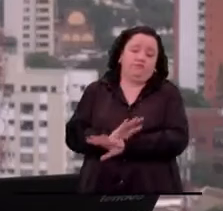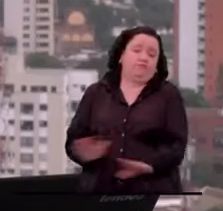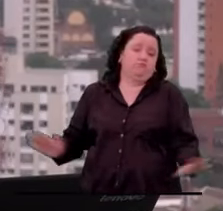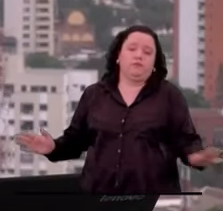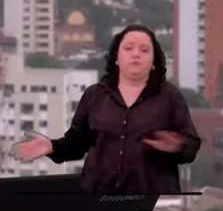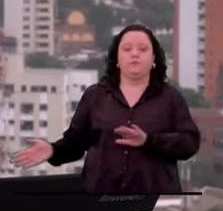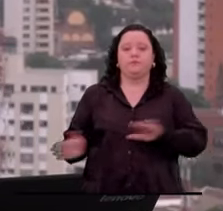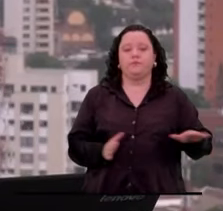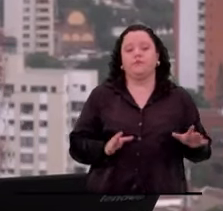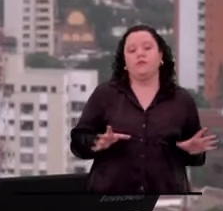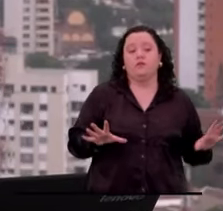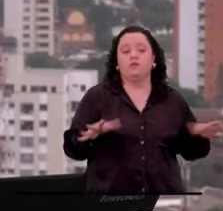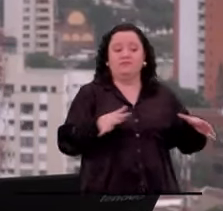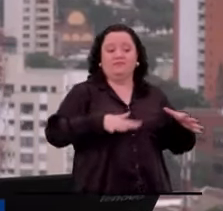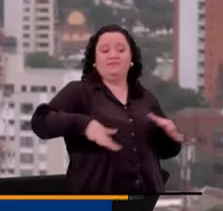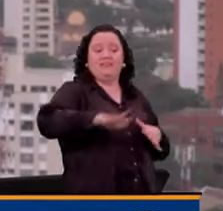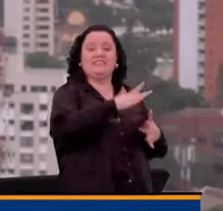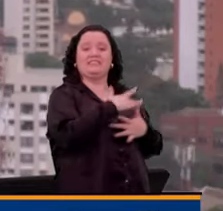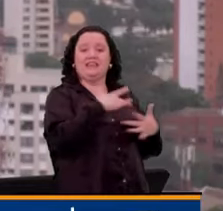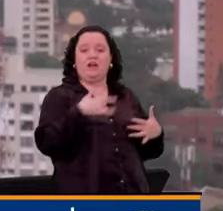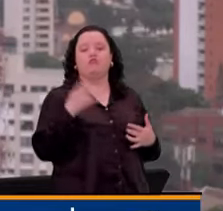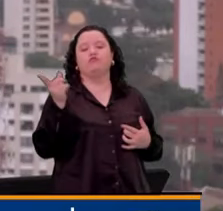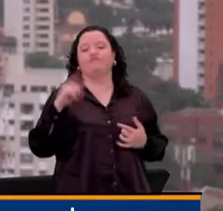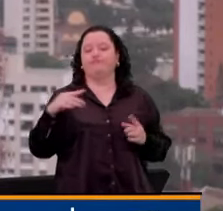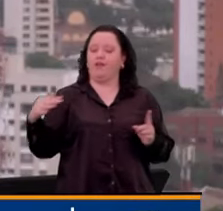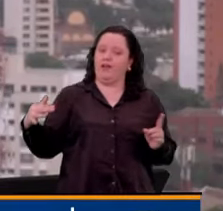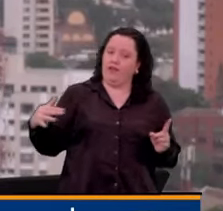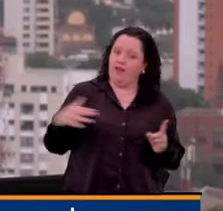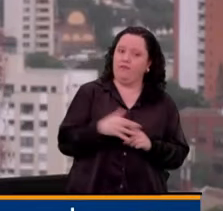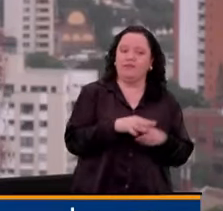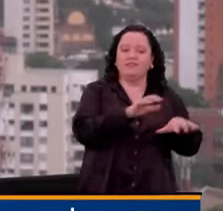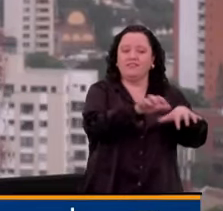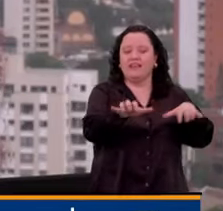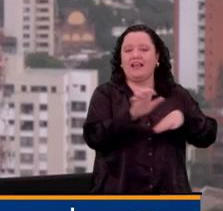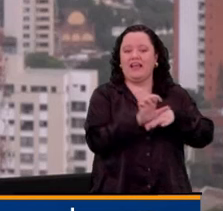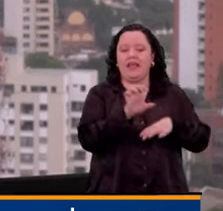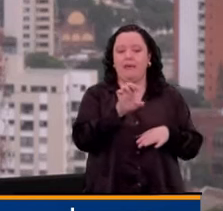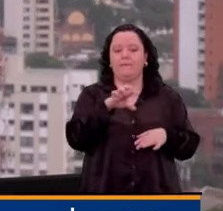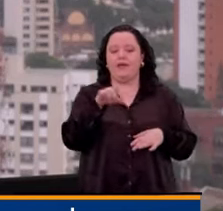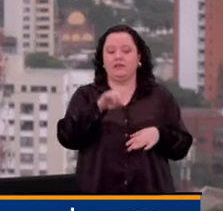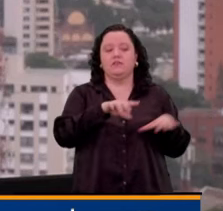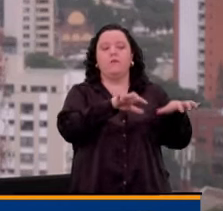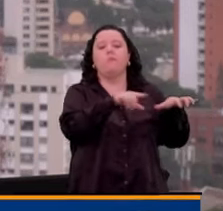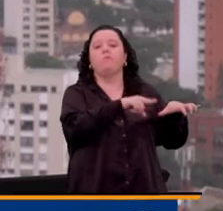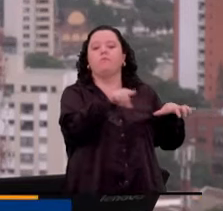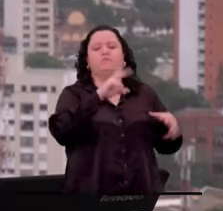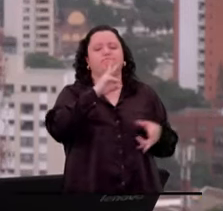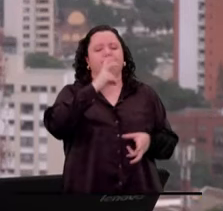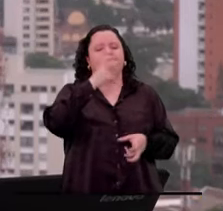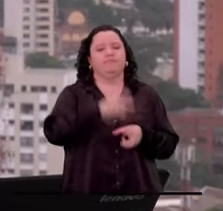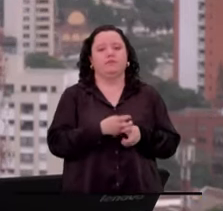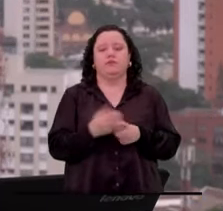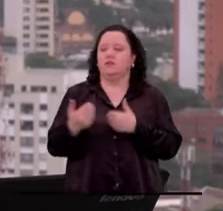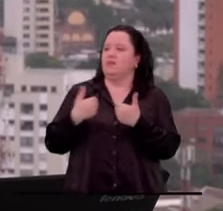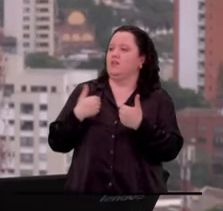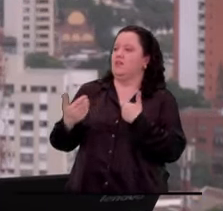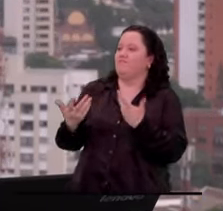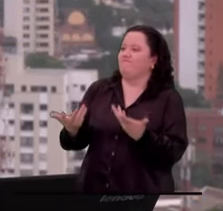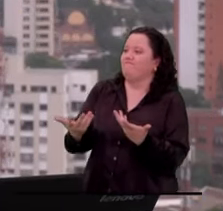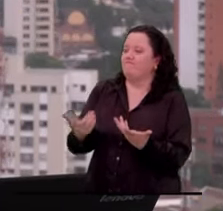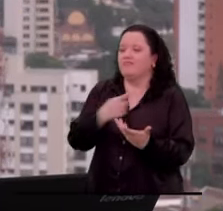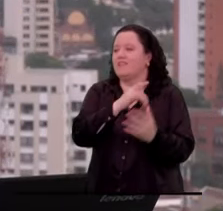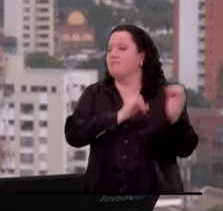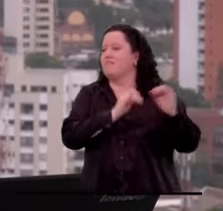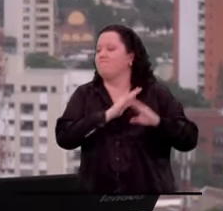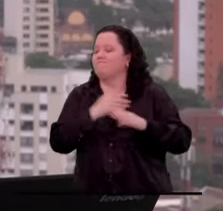El sector salud también se ha visto afectado. Varias EPS aseguran que tienen dificultades para atender requerimientos de los pacientes debido al paro camionero